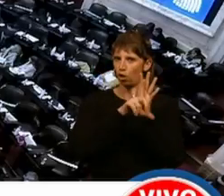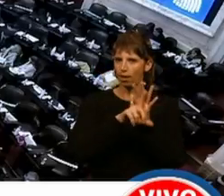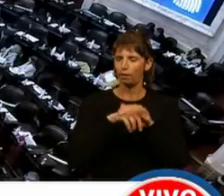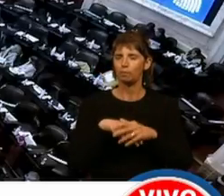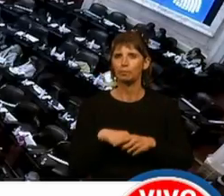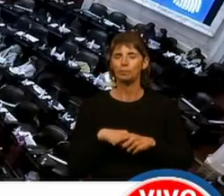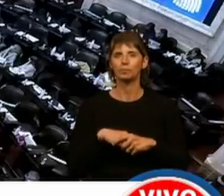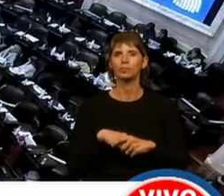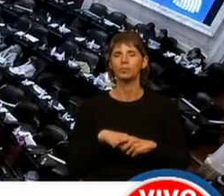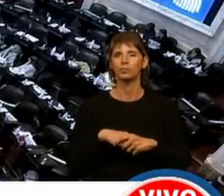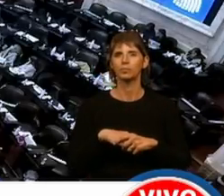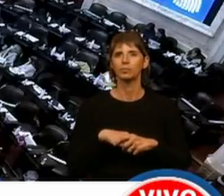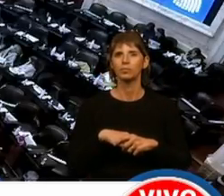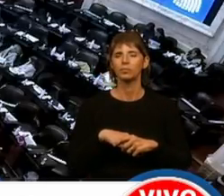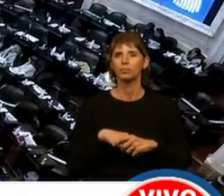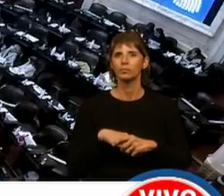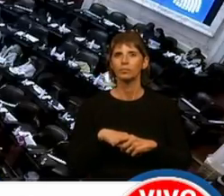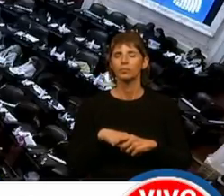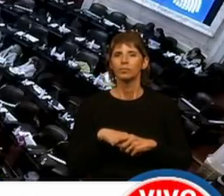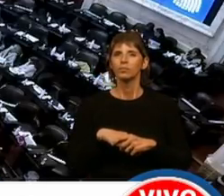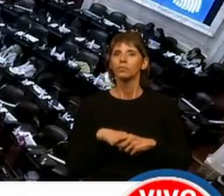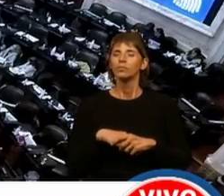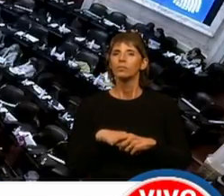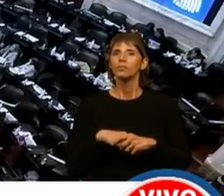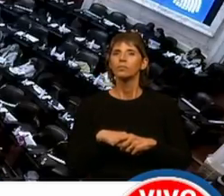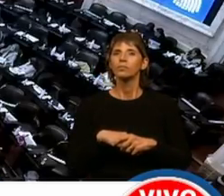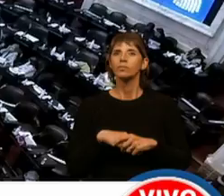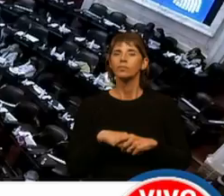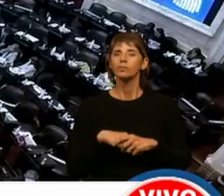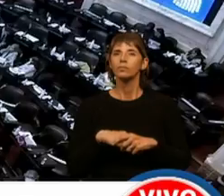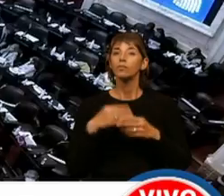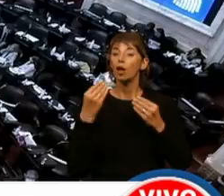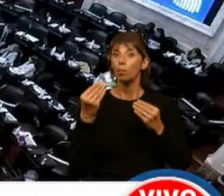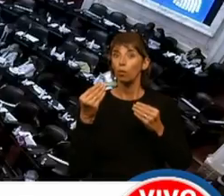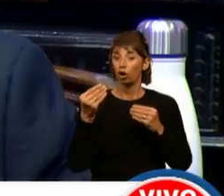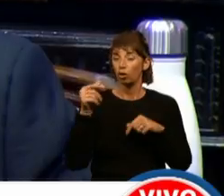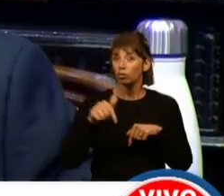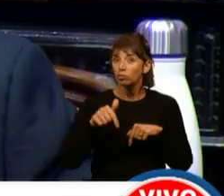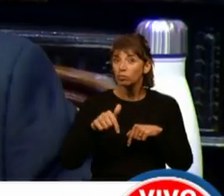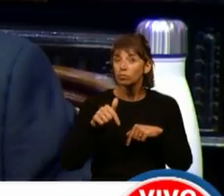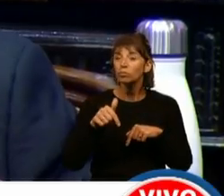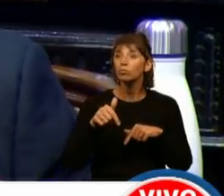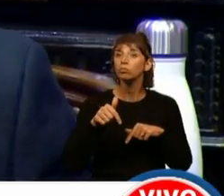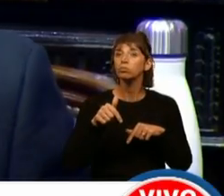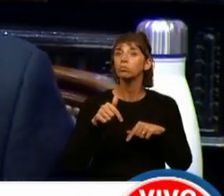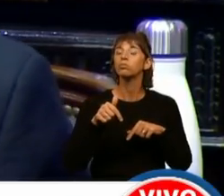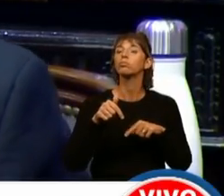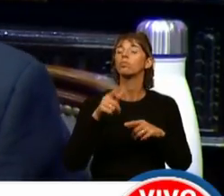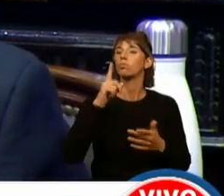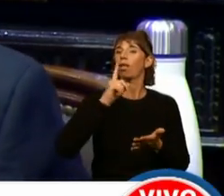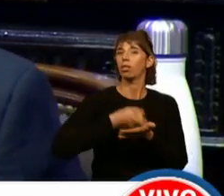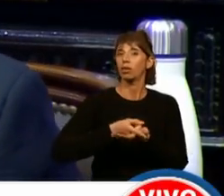ley por cuanto contempla en esta última forma que ha tomado después del dictamen